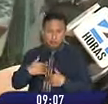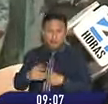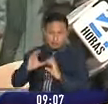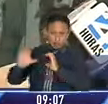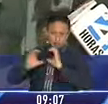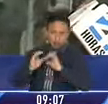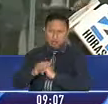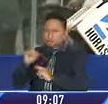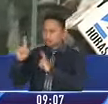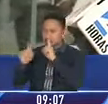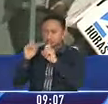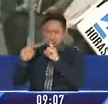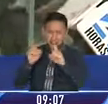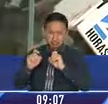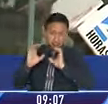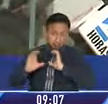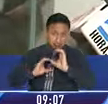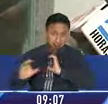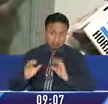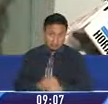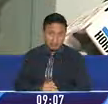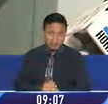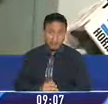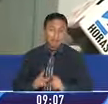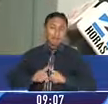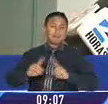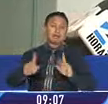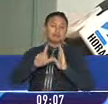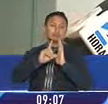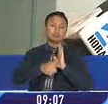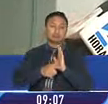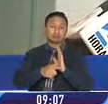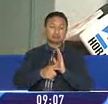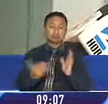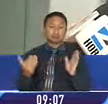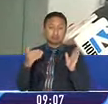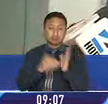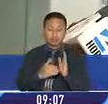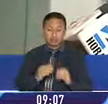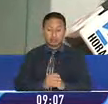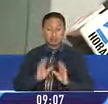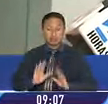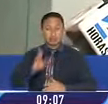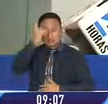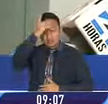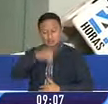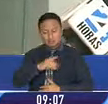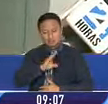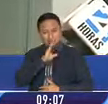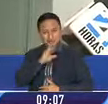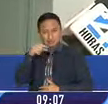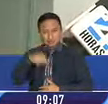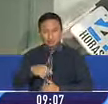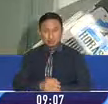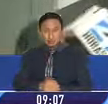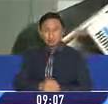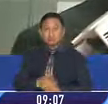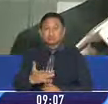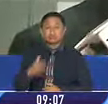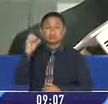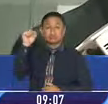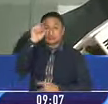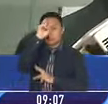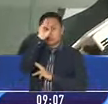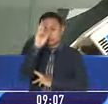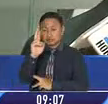en el pleno. Pero desde luego, lo que vamos a hacer, insisto, es pronunciarnos, como siempre lo hemos hecho, en estricto derecho.